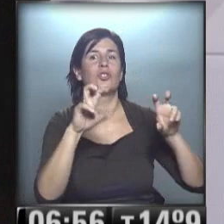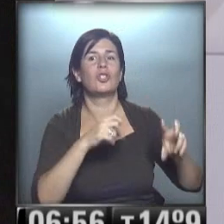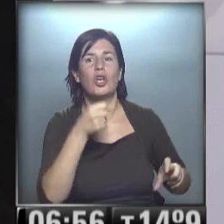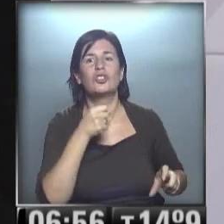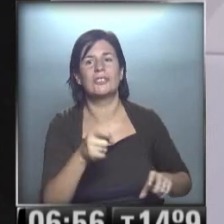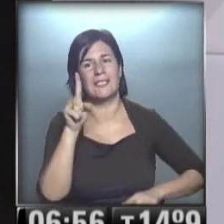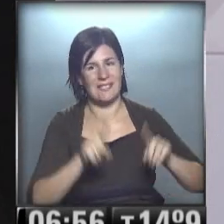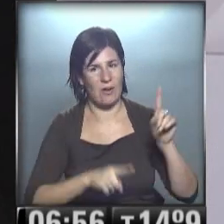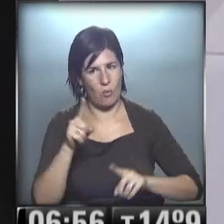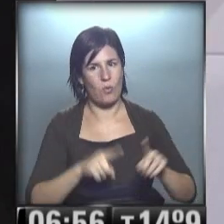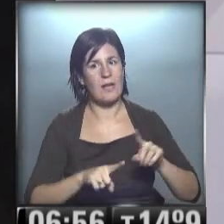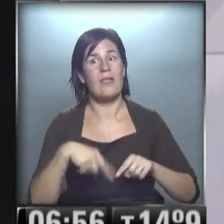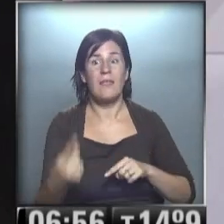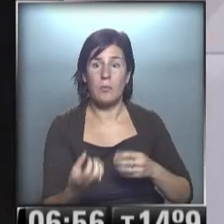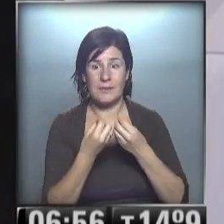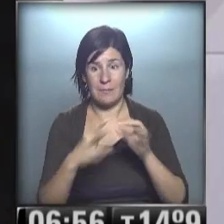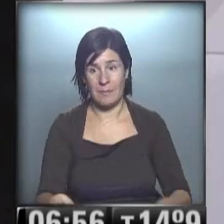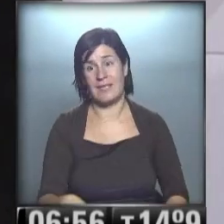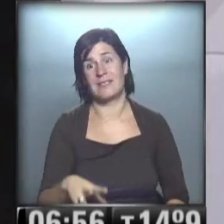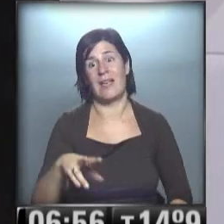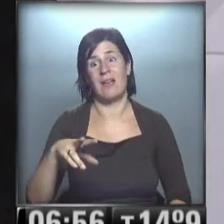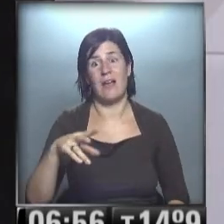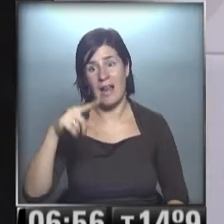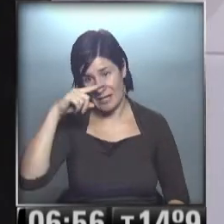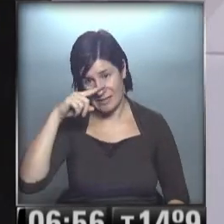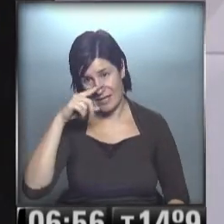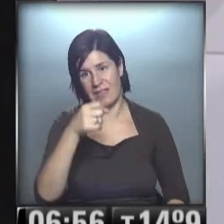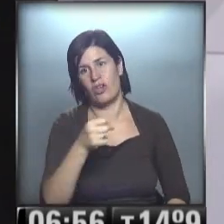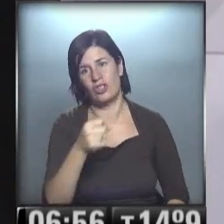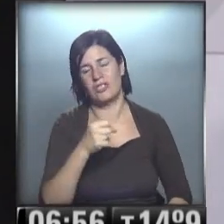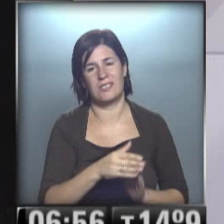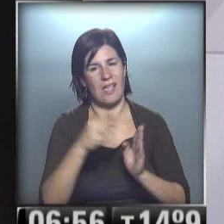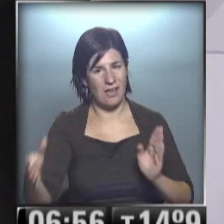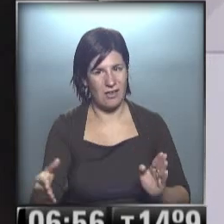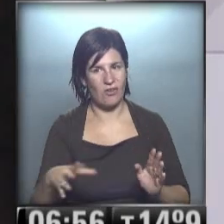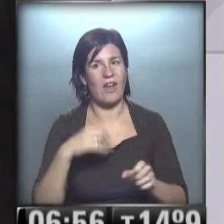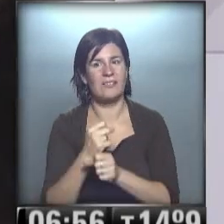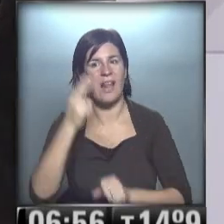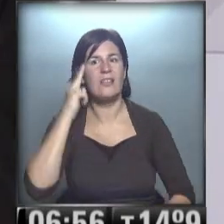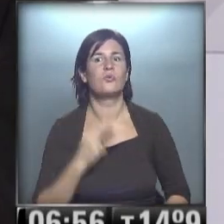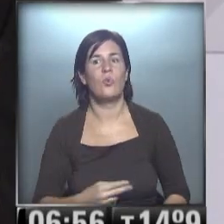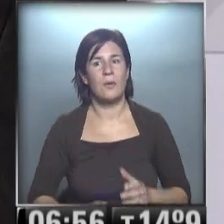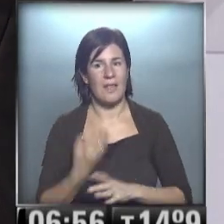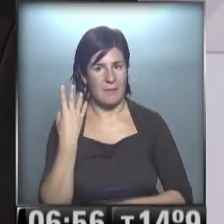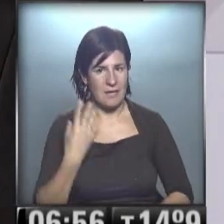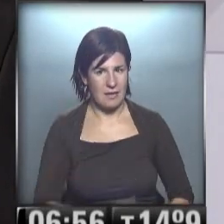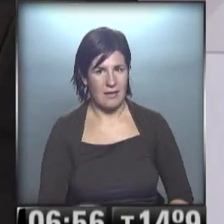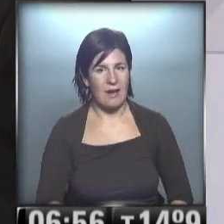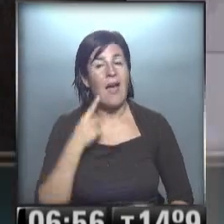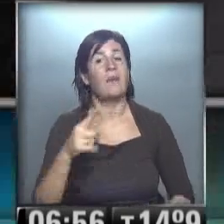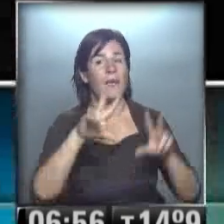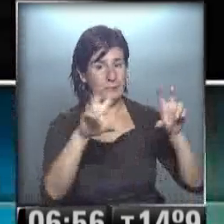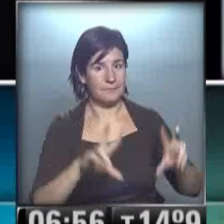temas que estaremos desarrollando dentro de algunos minutos nada más en nuestra edición de la mañana de Visión 7 hasta las 9, entre otros, los siguientes